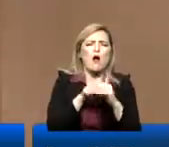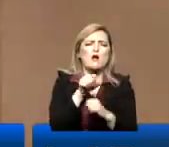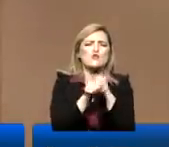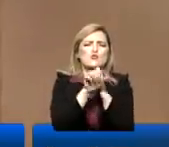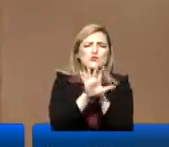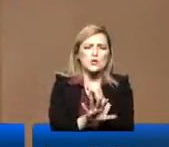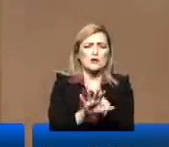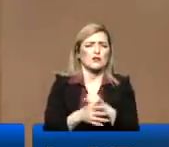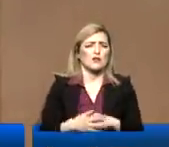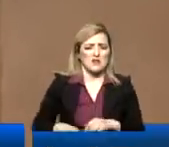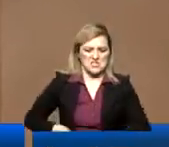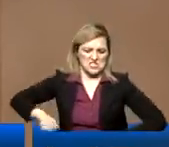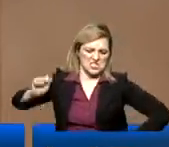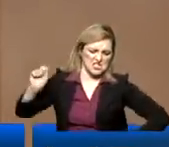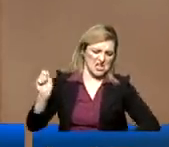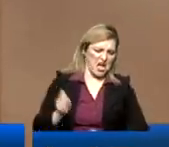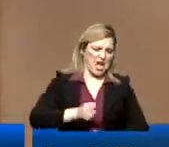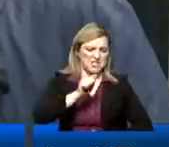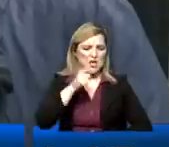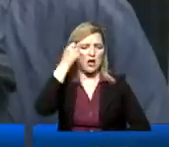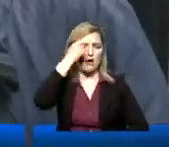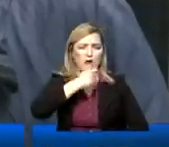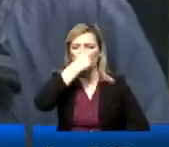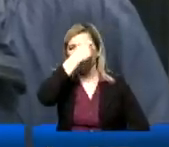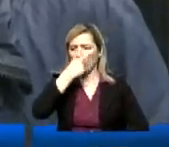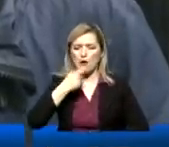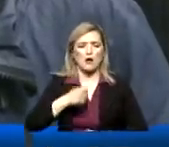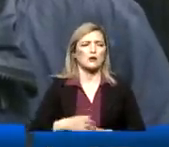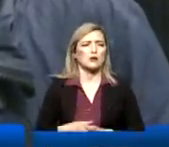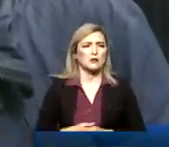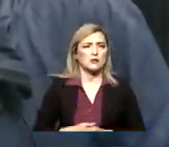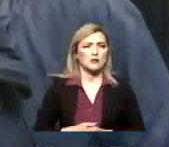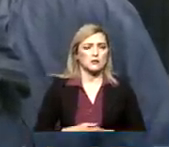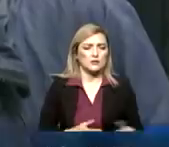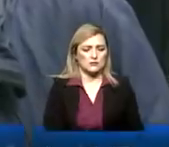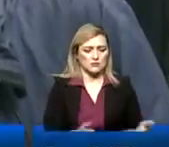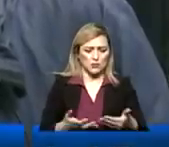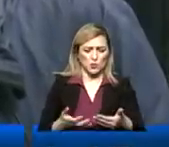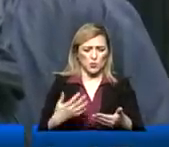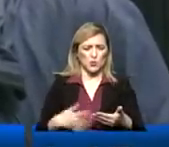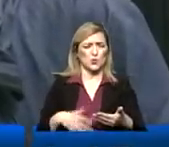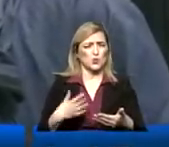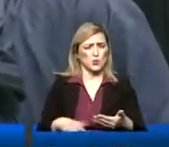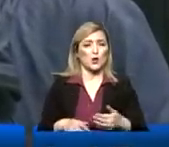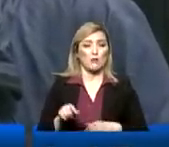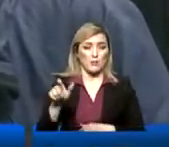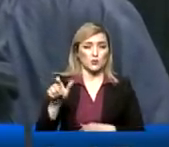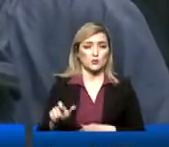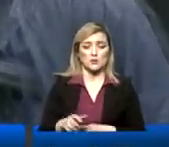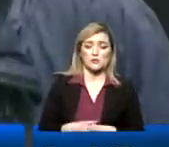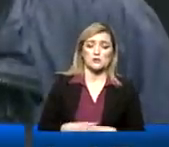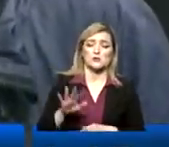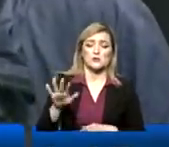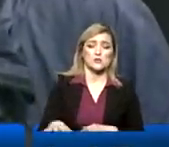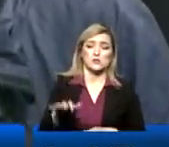luego de que sea agredida con 5 machetazos en su rostro. Nos dijo que la perrita llegó en estas condiciones a golpearle la puerta como buscando